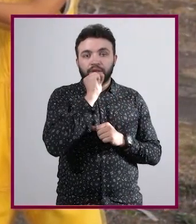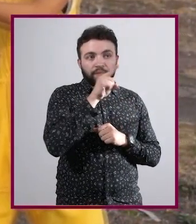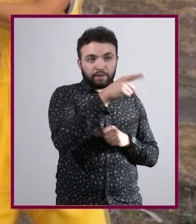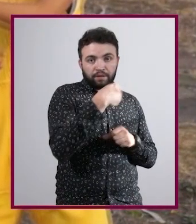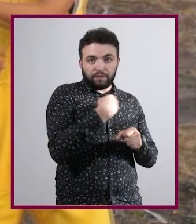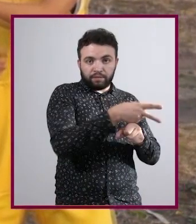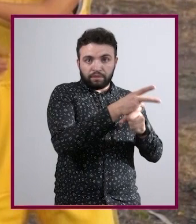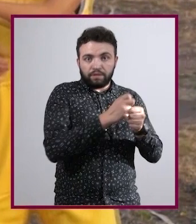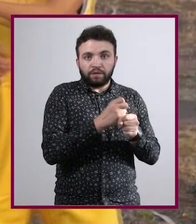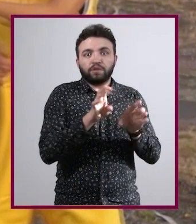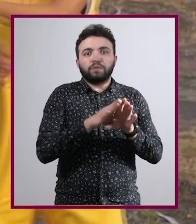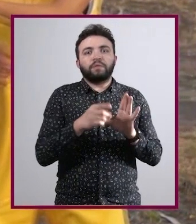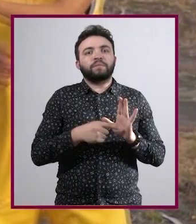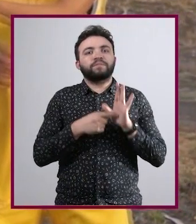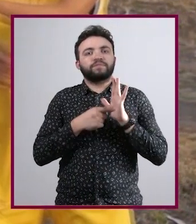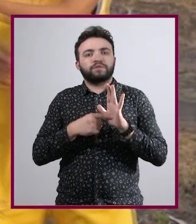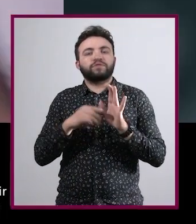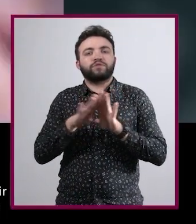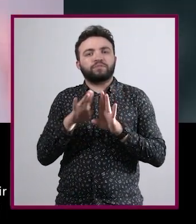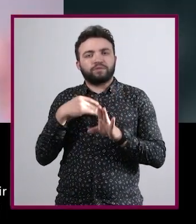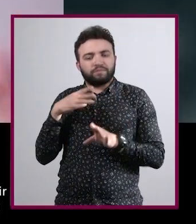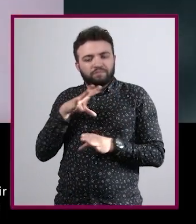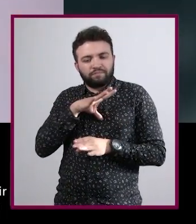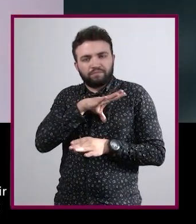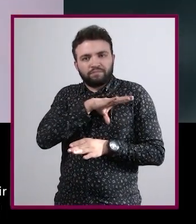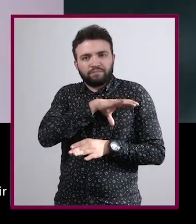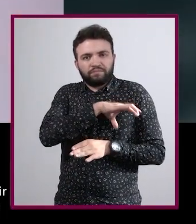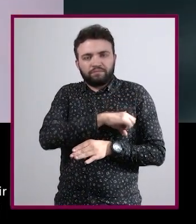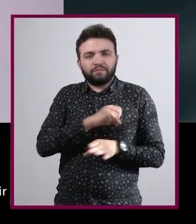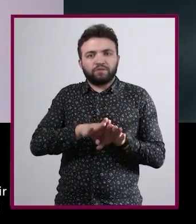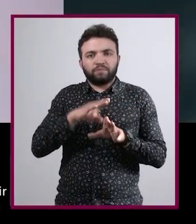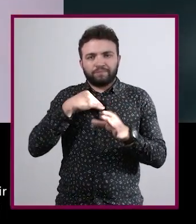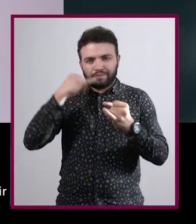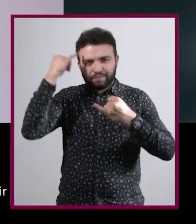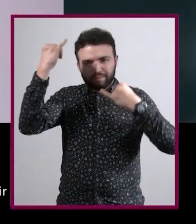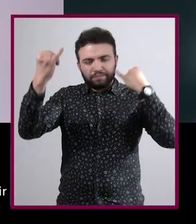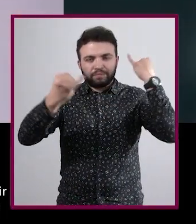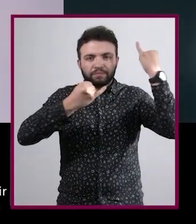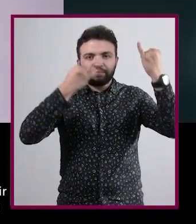de gozo creativo y de apertura a